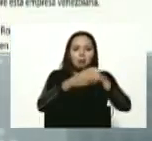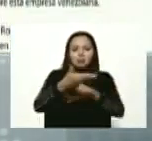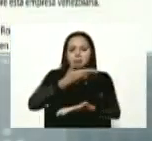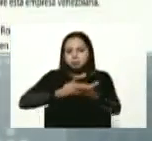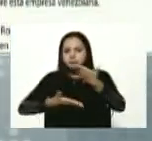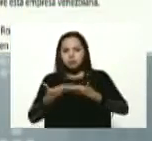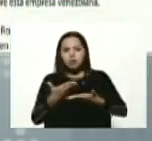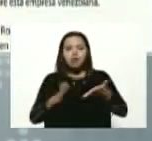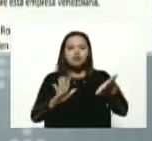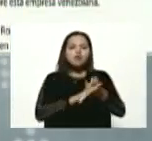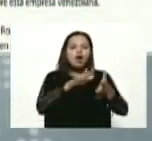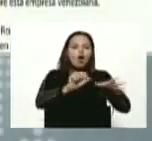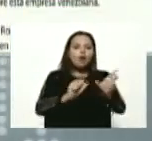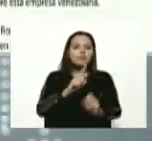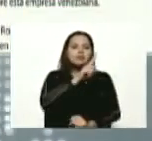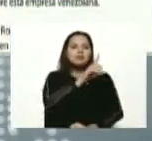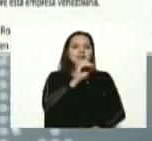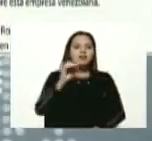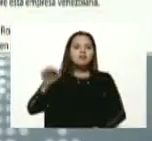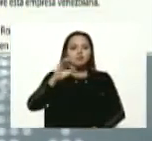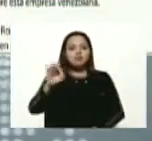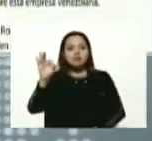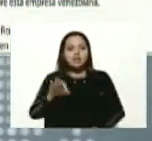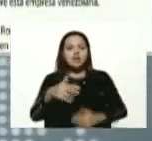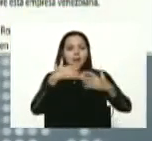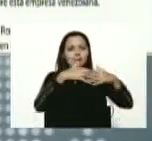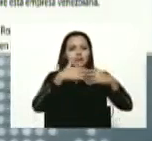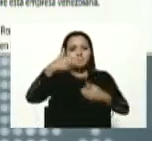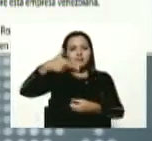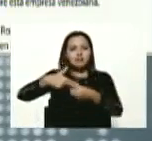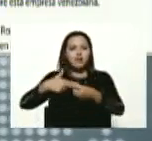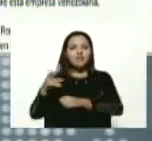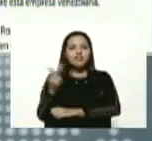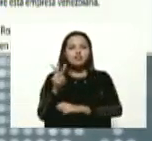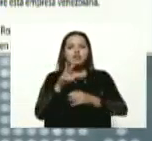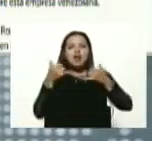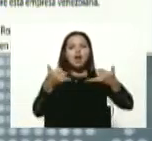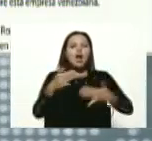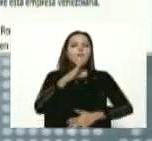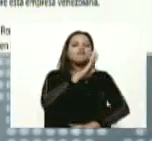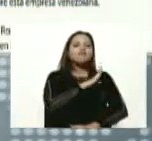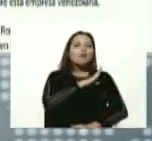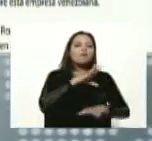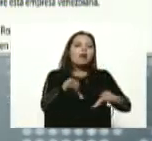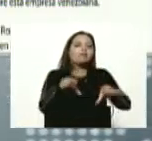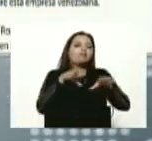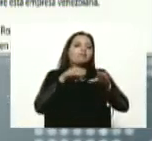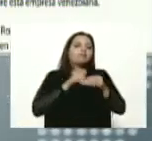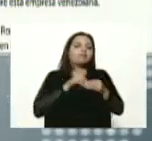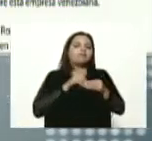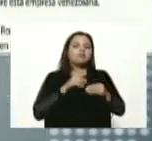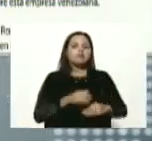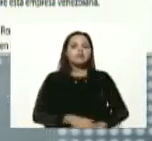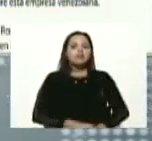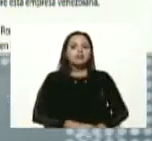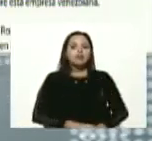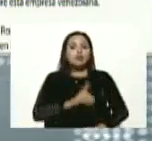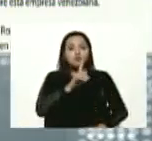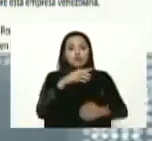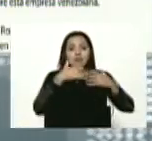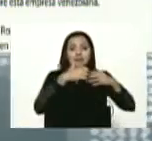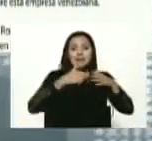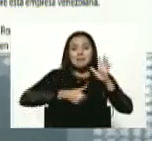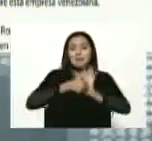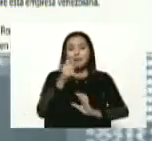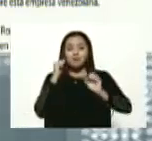de la empresa mixta Petrocedeño, Venezuela ahora es propietaria absoluta de una de las empresas